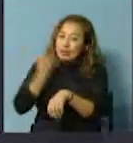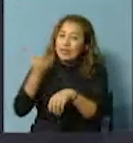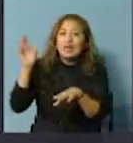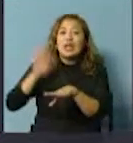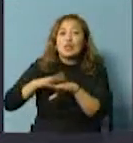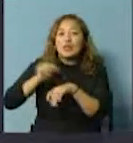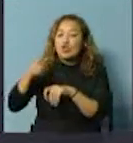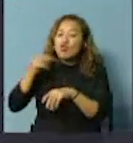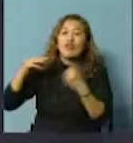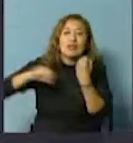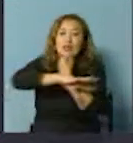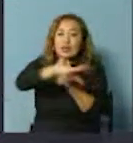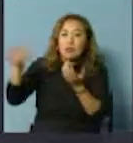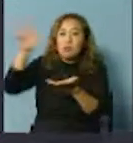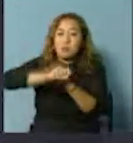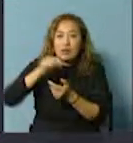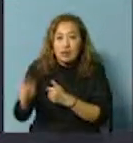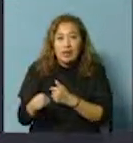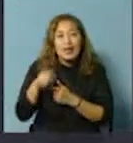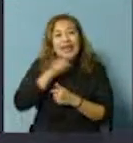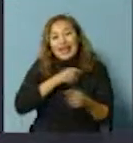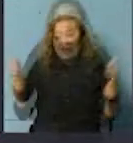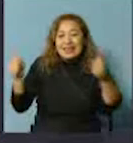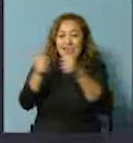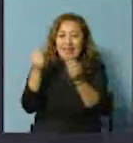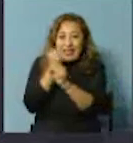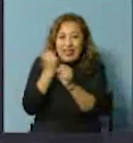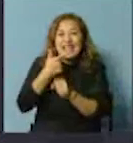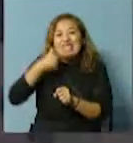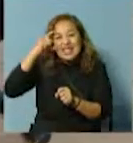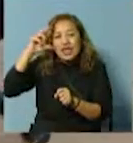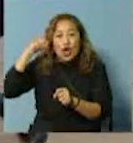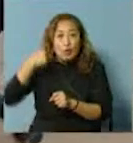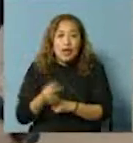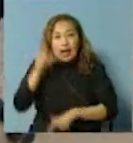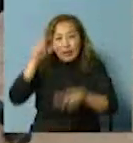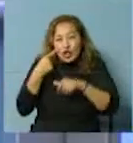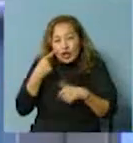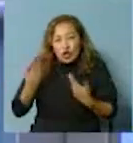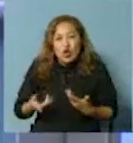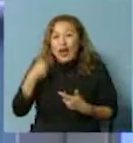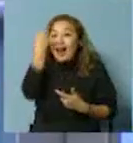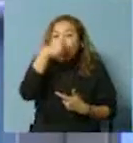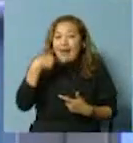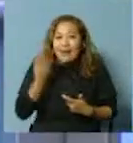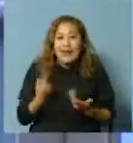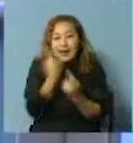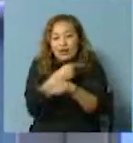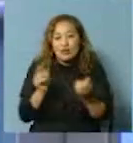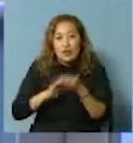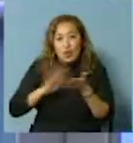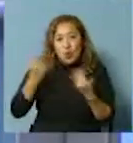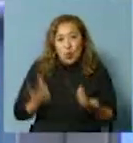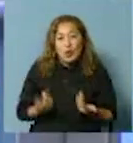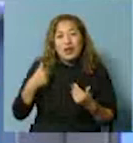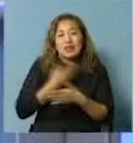avance sobre las tierras de camps extensión junto a carlos santillán así que bueno un poco la gente para que conozca las caras las novedades las últimas